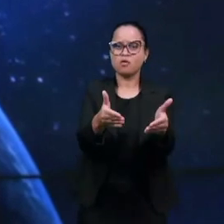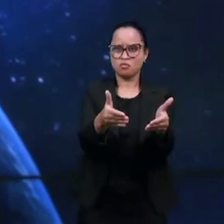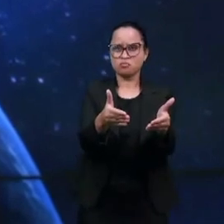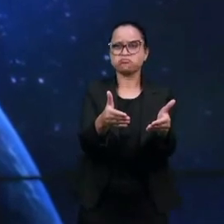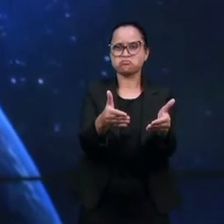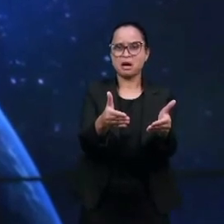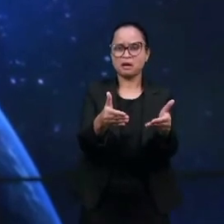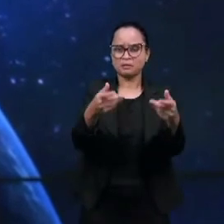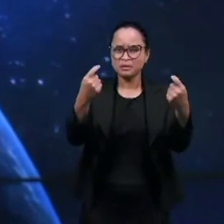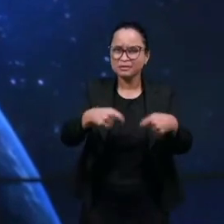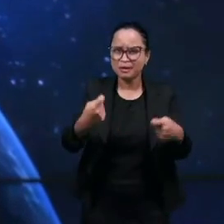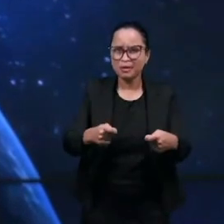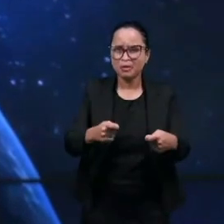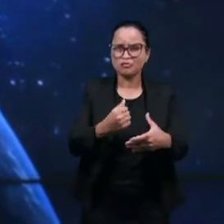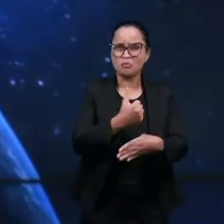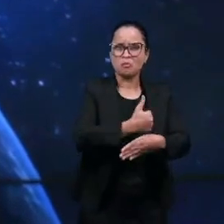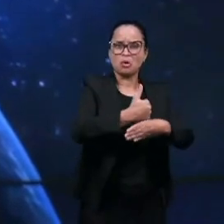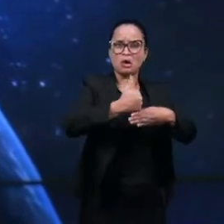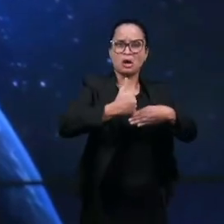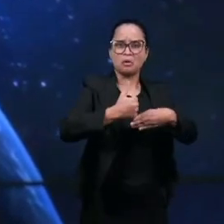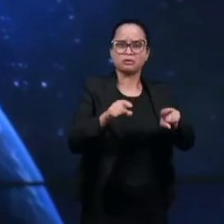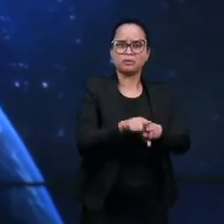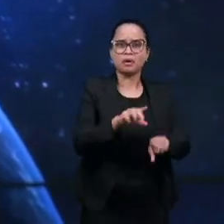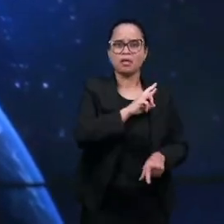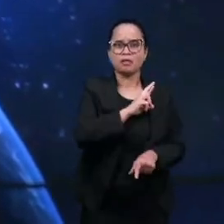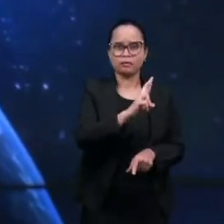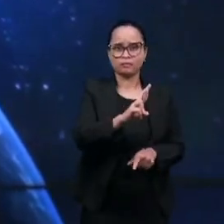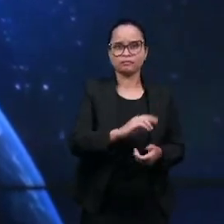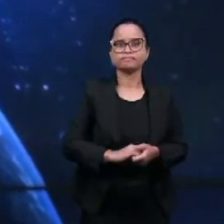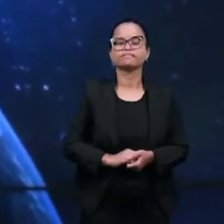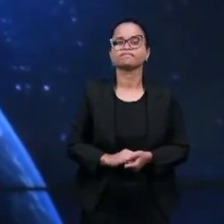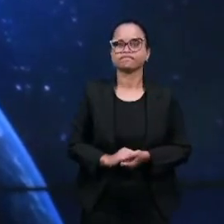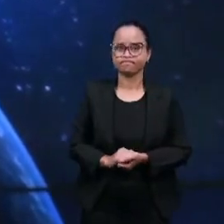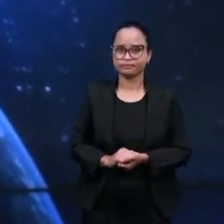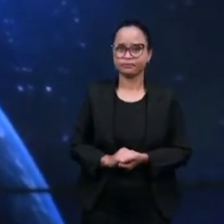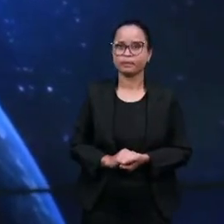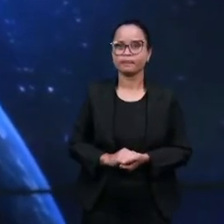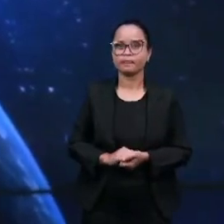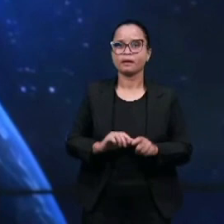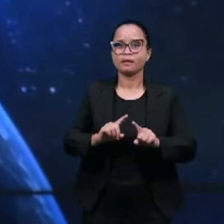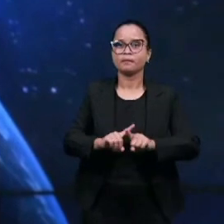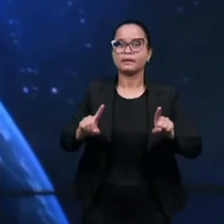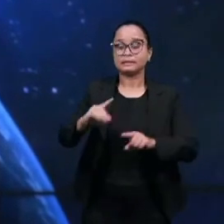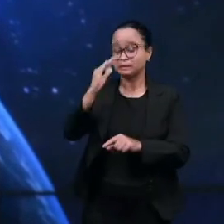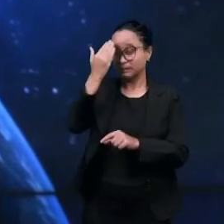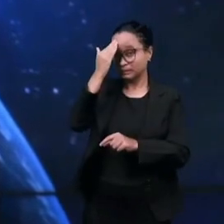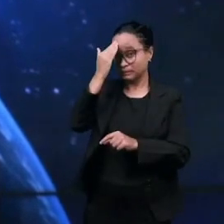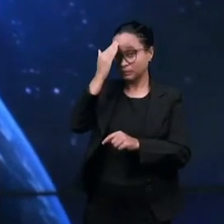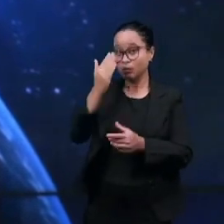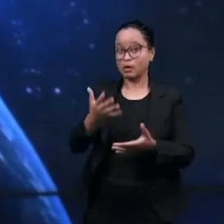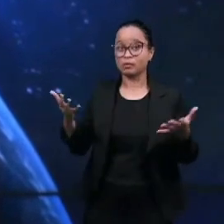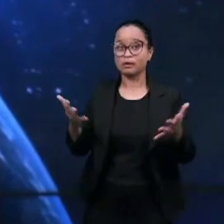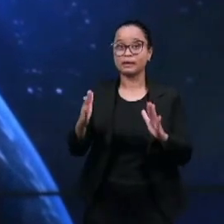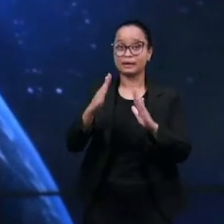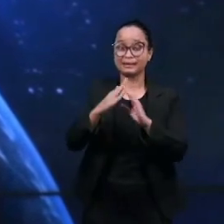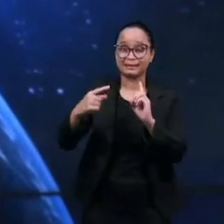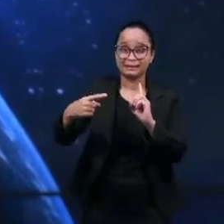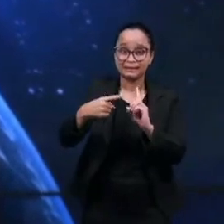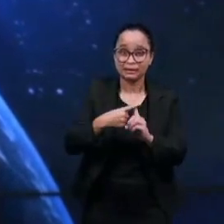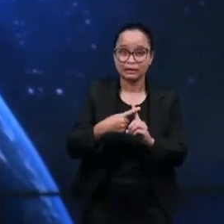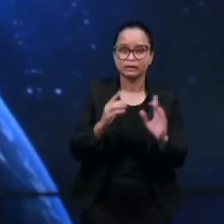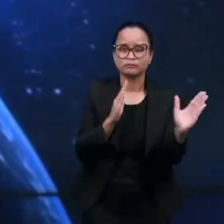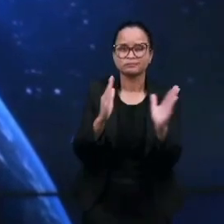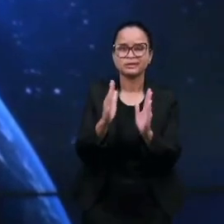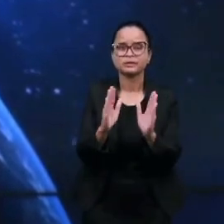mismo religiosas. Y nosotros hoy entendemos que la iglesia llegó a un